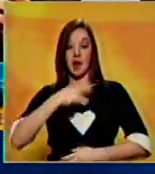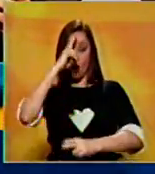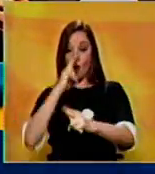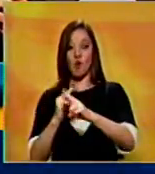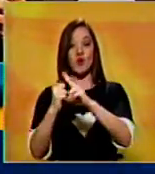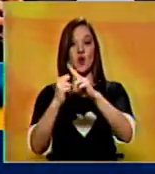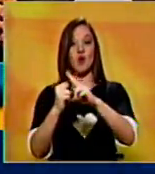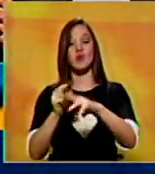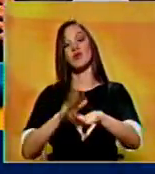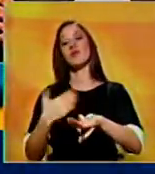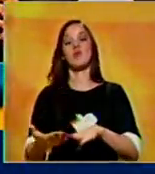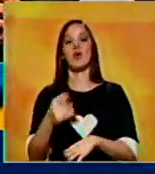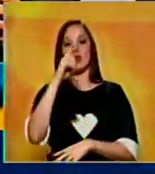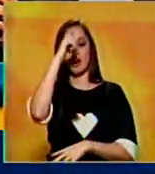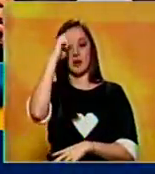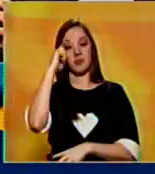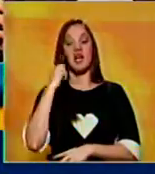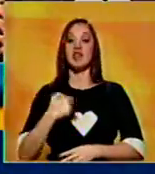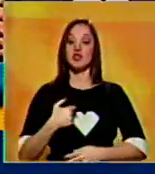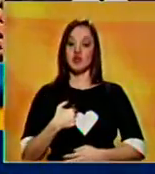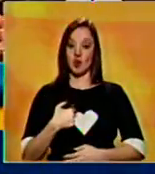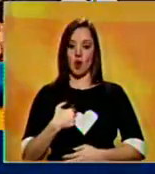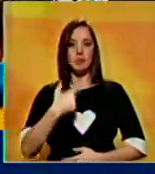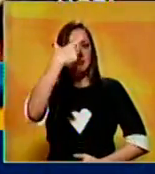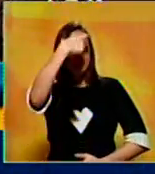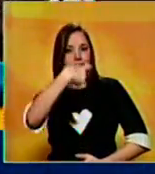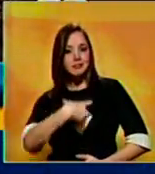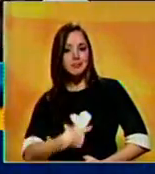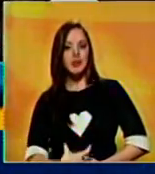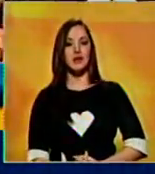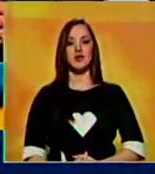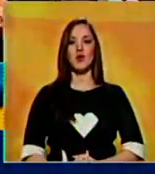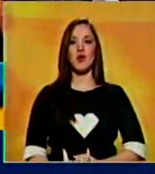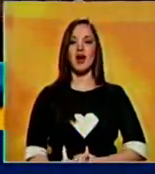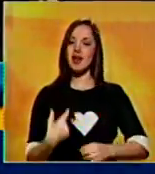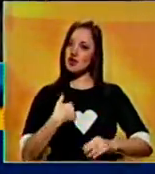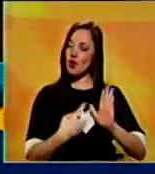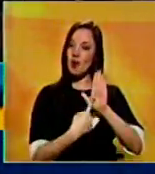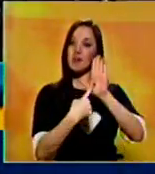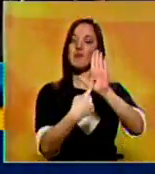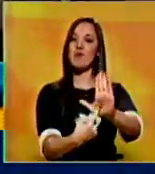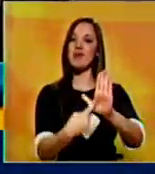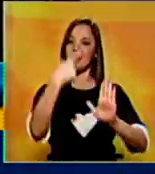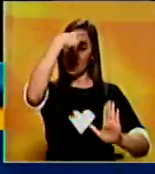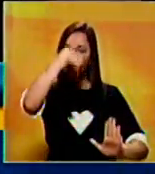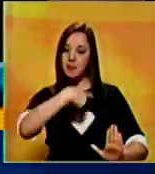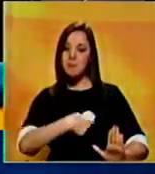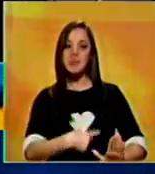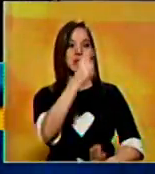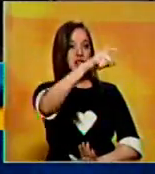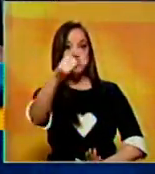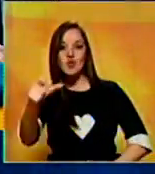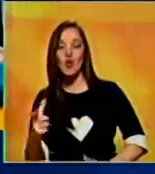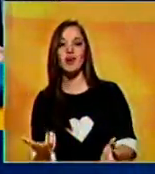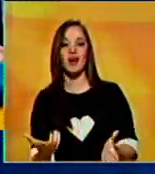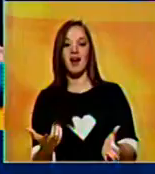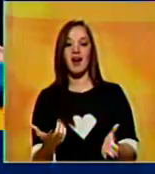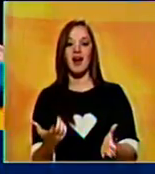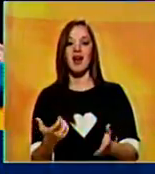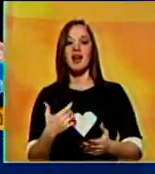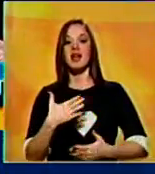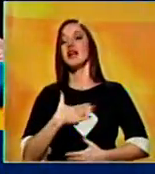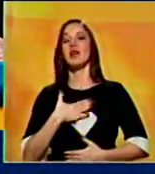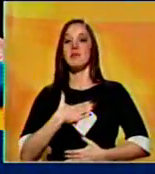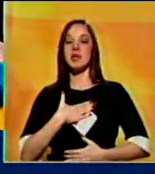porque ser reconocido como ciudadano y como ejemplo de ciudadanía en un premio que no va directamente a mi condición